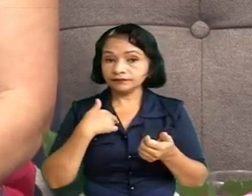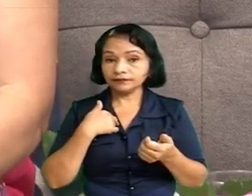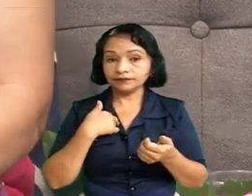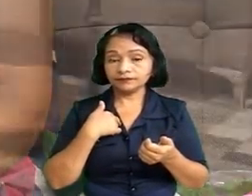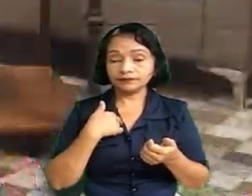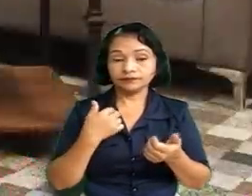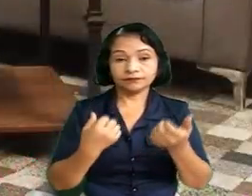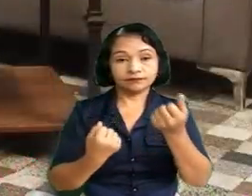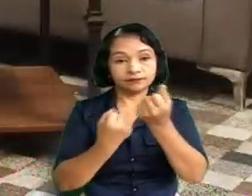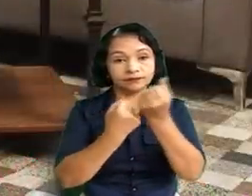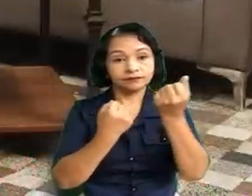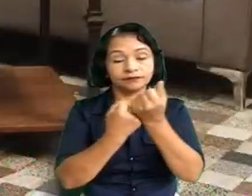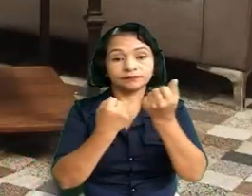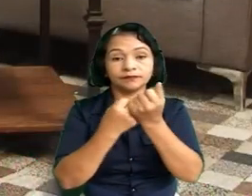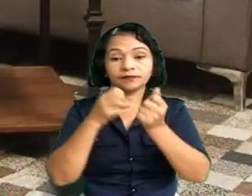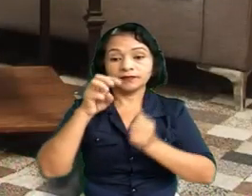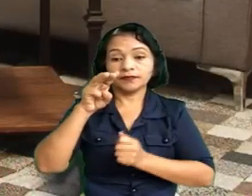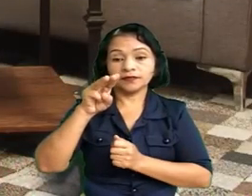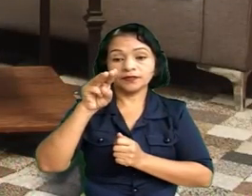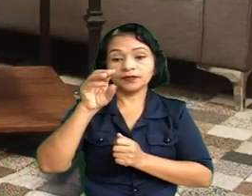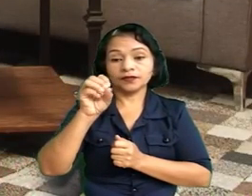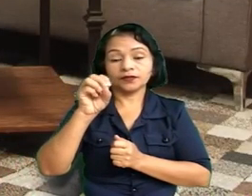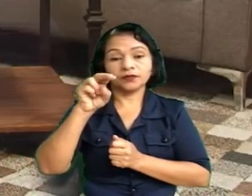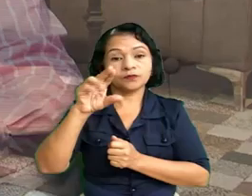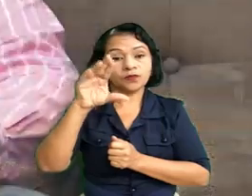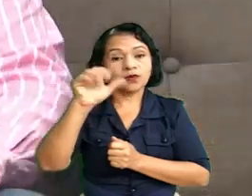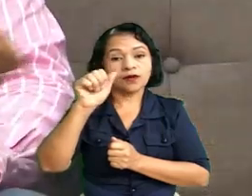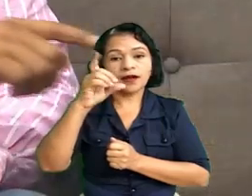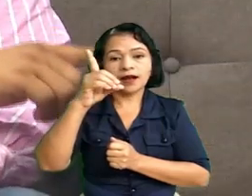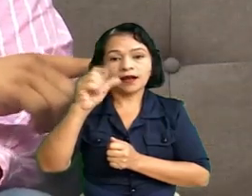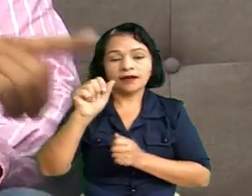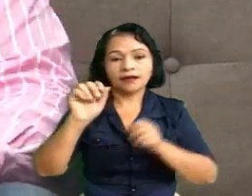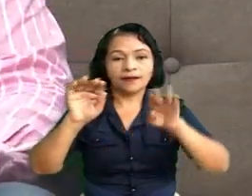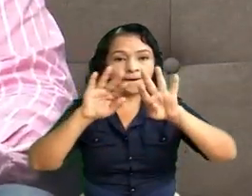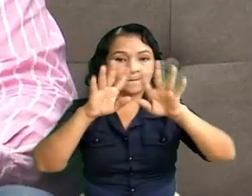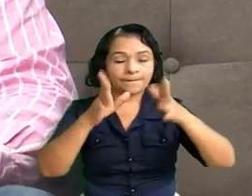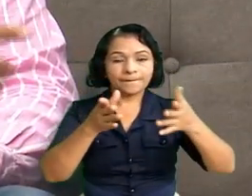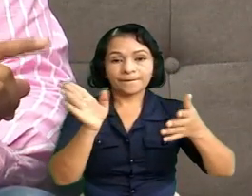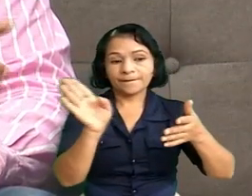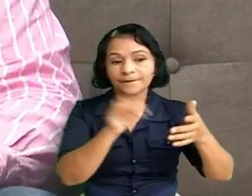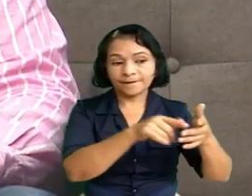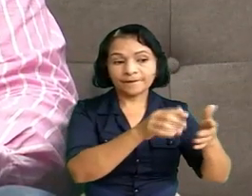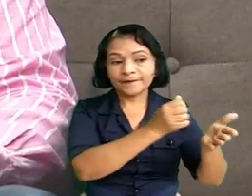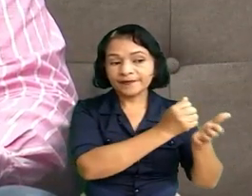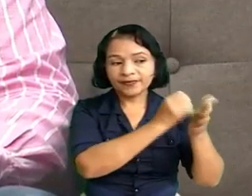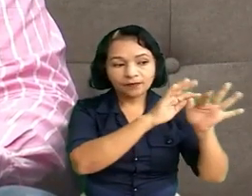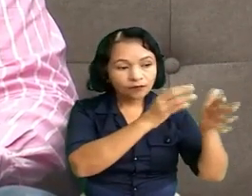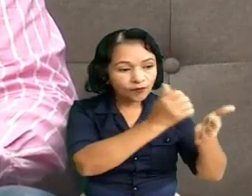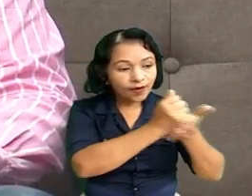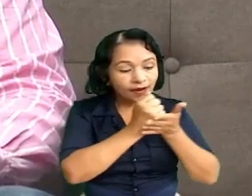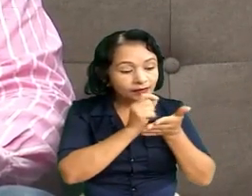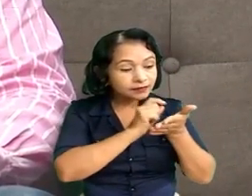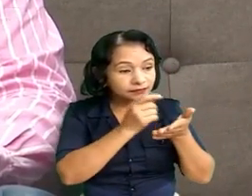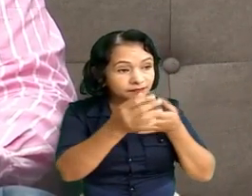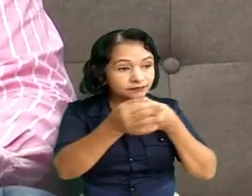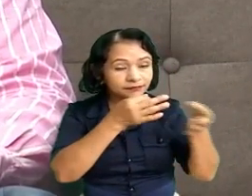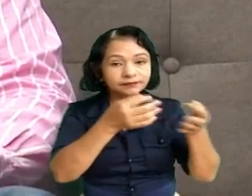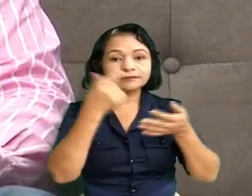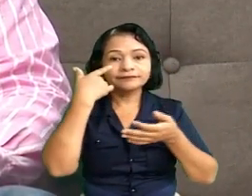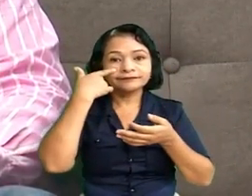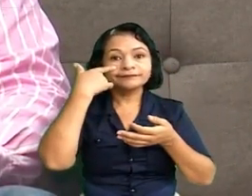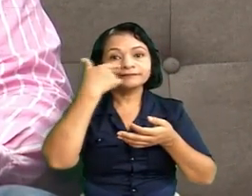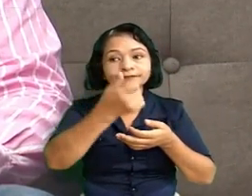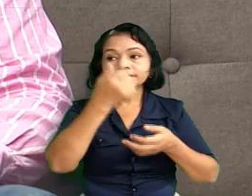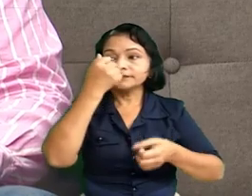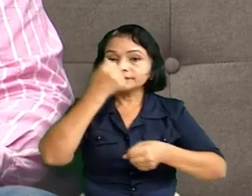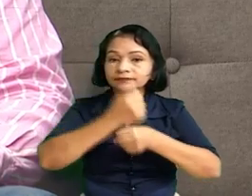de apoyar al general Moncada, lo hizo con ella. Además que esa batalla redefinió la guerra libero-conservadora. Exacto, él reconoce que trabajó